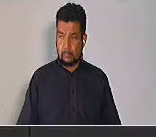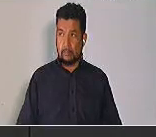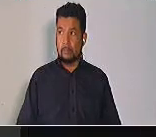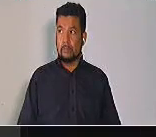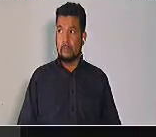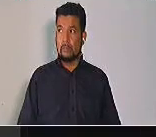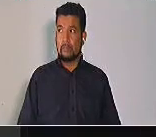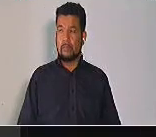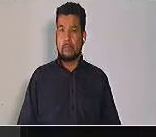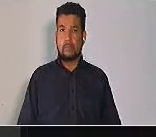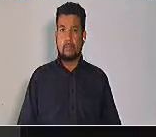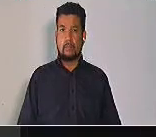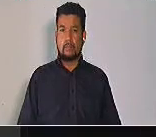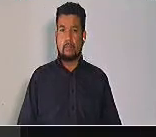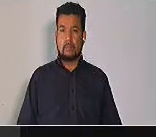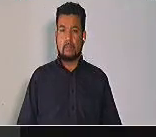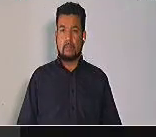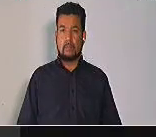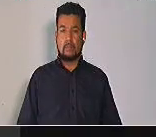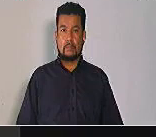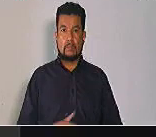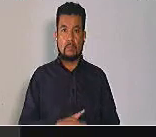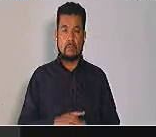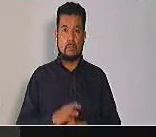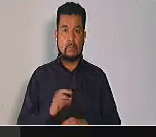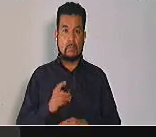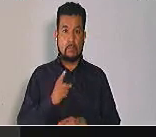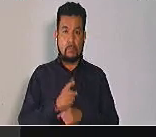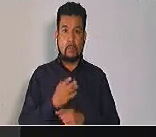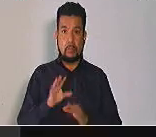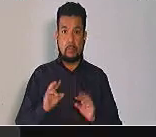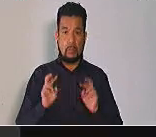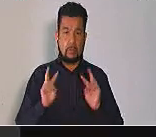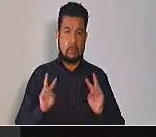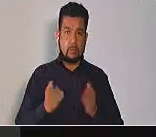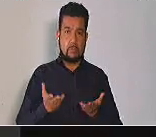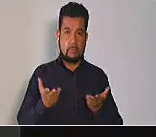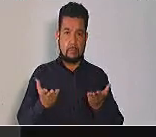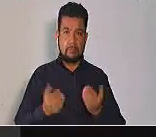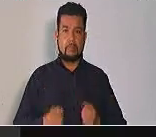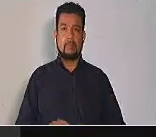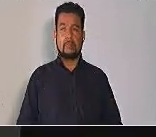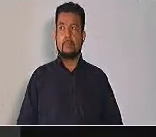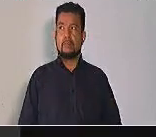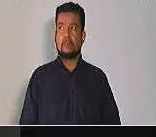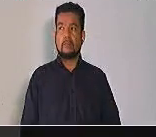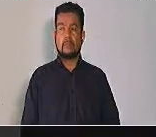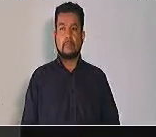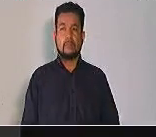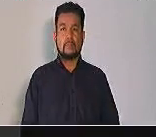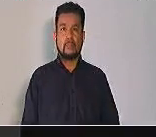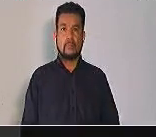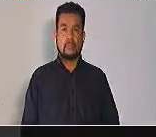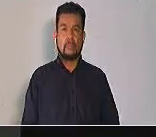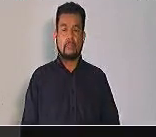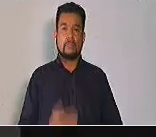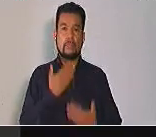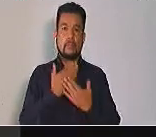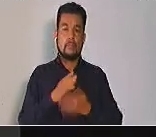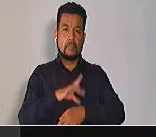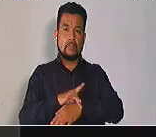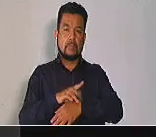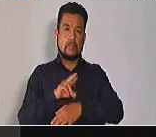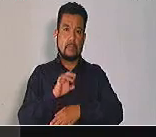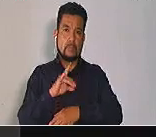Doctor Ricardo, ¿me confirma, por favor? Sí, señor presidente, ya estamos al aire en estos momentos para dar inicio. Muchas gracias,